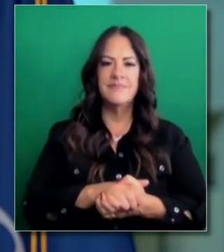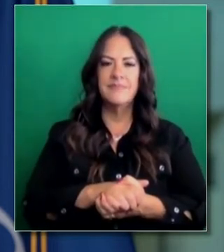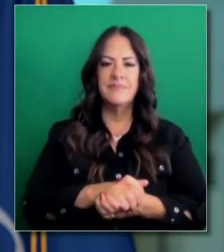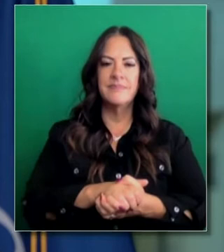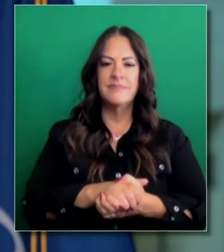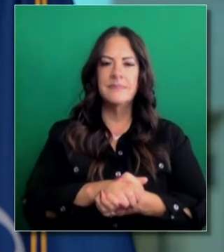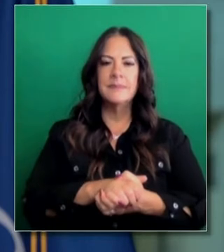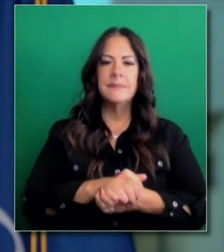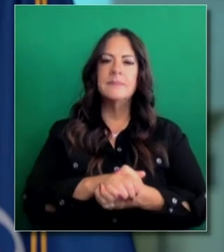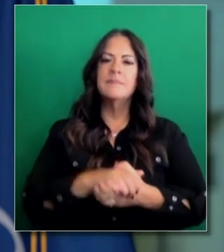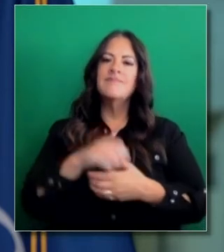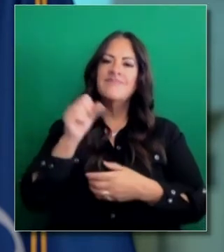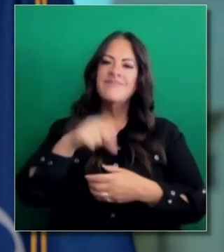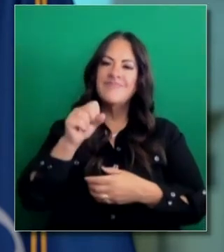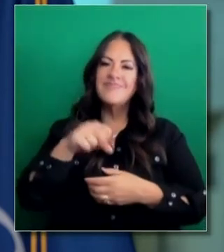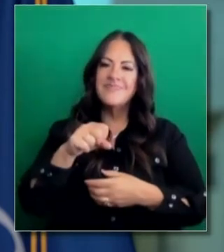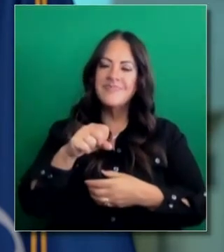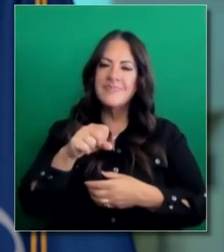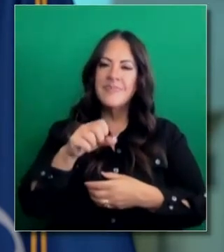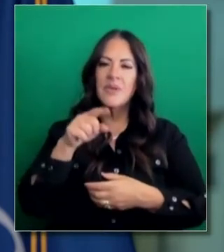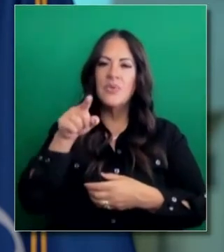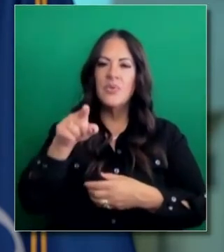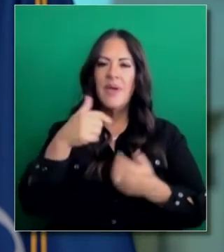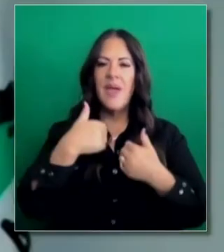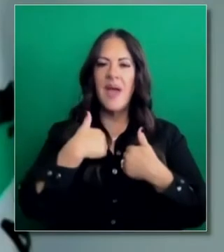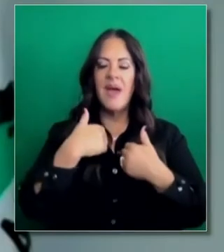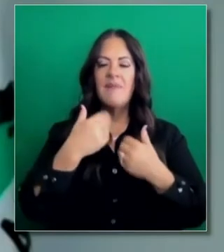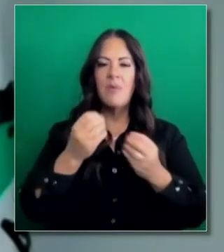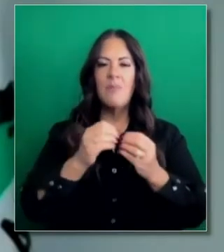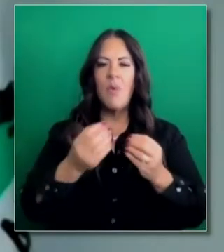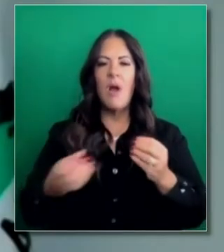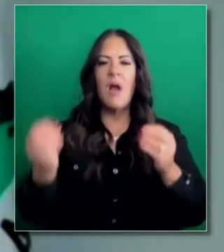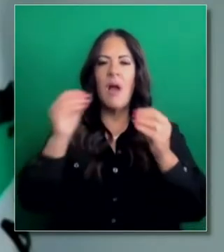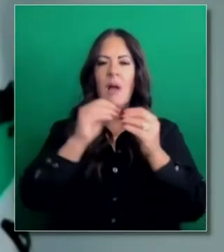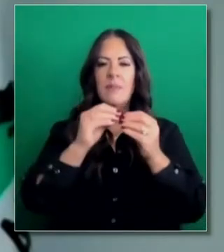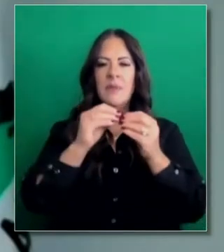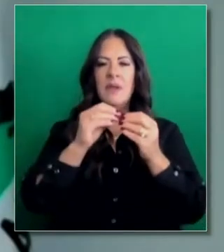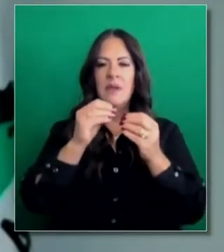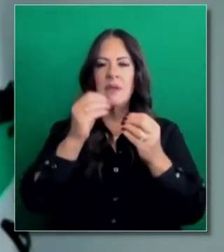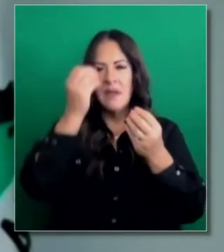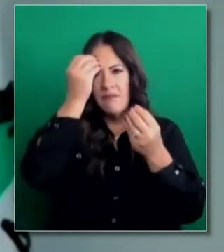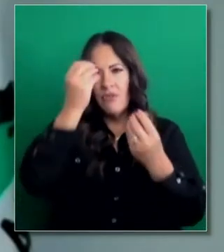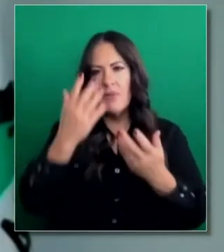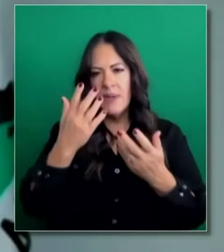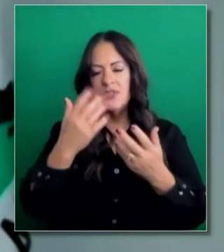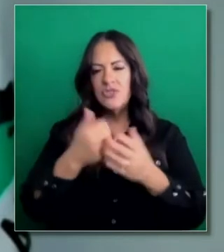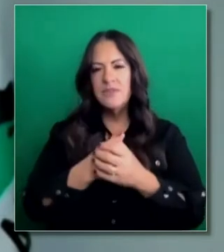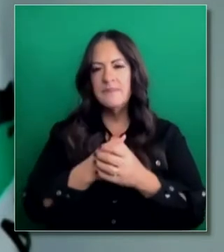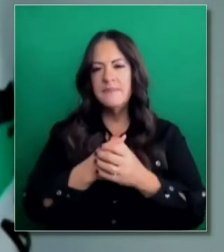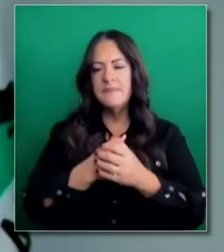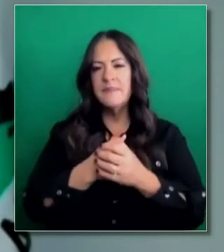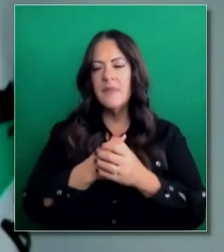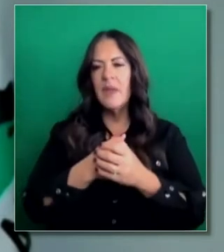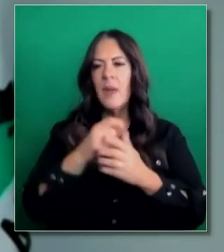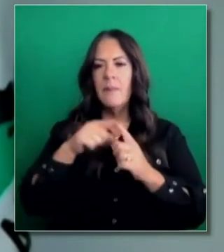yo landano yolanda tengas información más